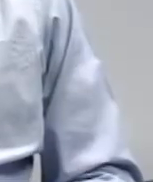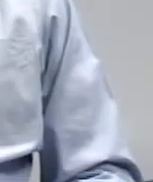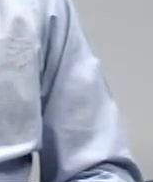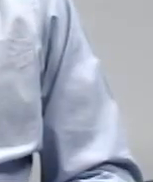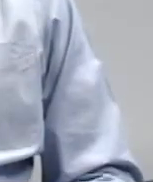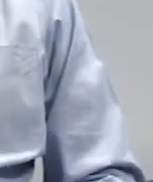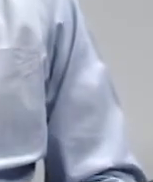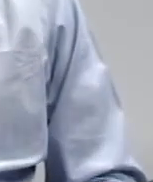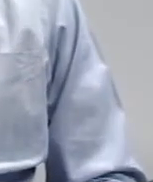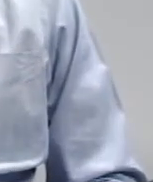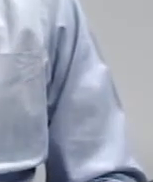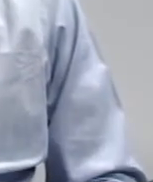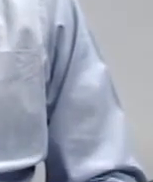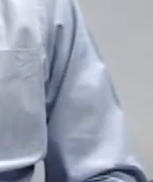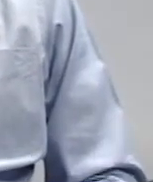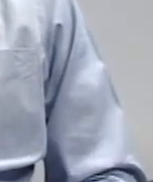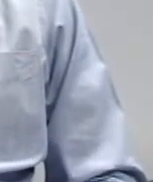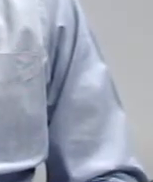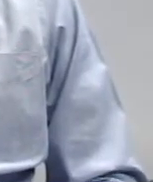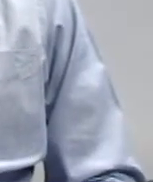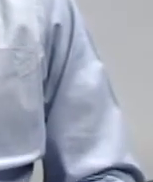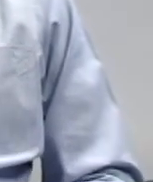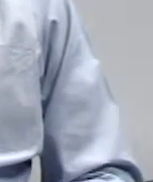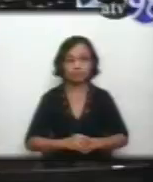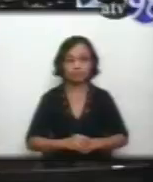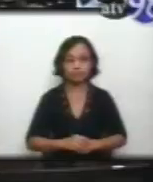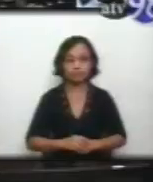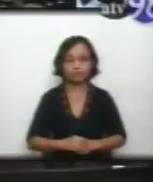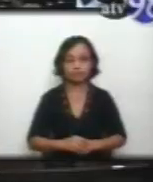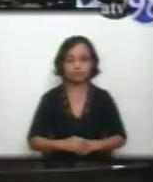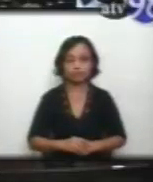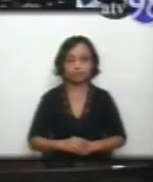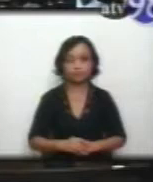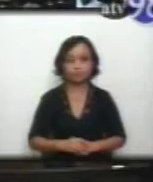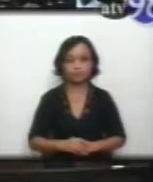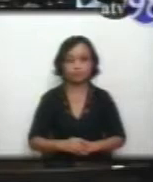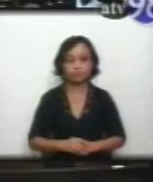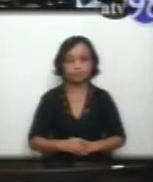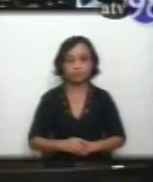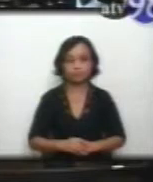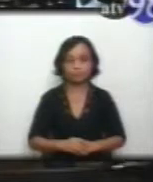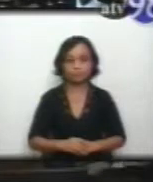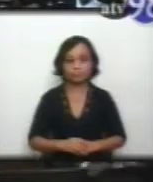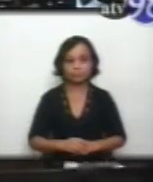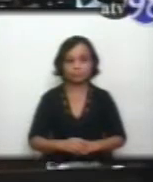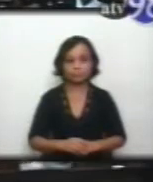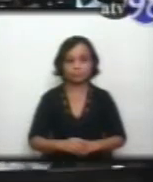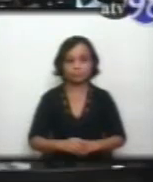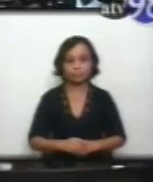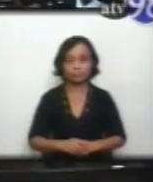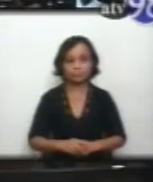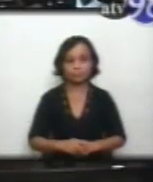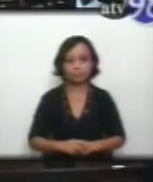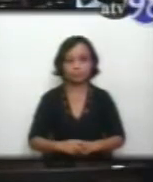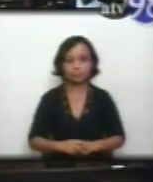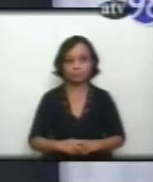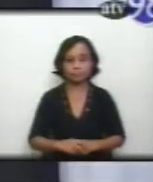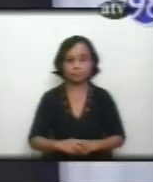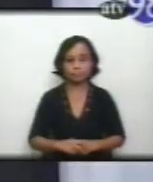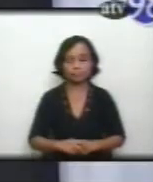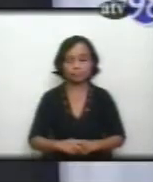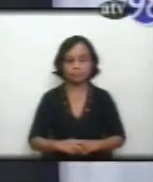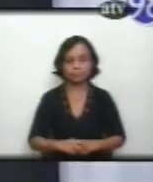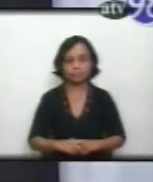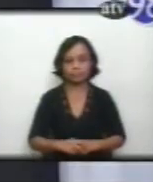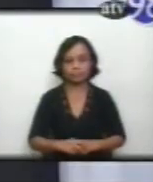Esta mañana la planadora oficial en la Asamblea Nacional decidió iniciar la elección de los 54 cargos vencidos